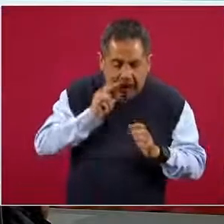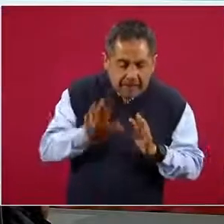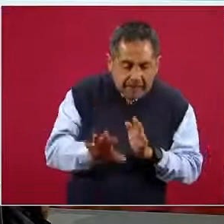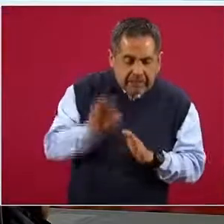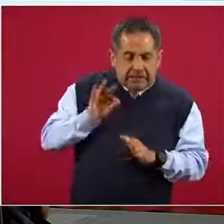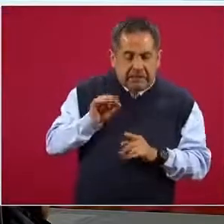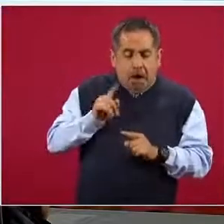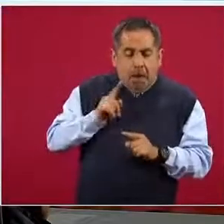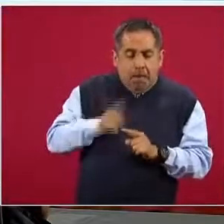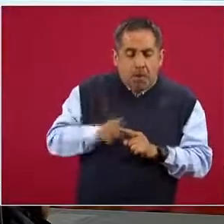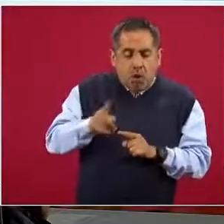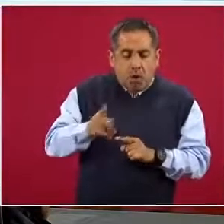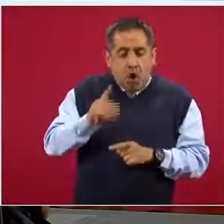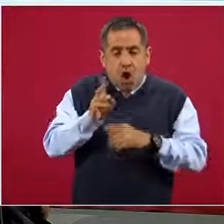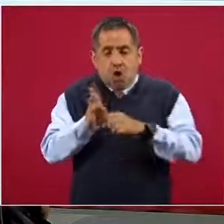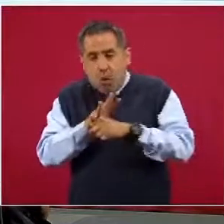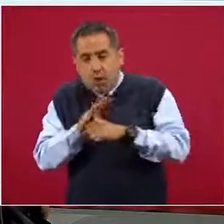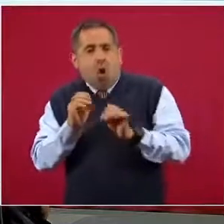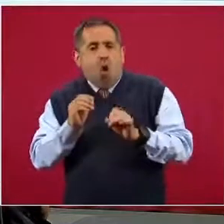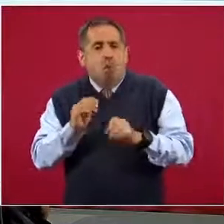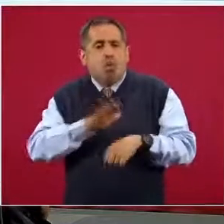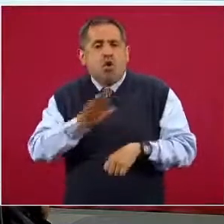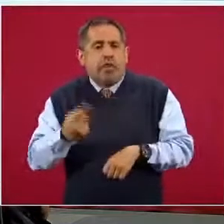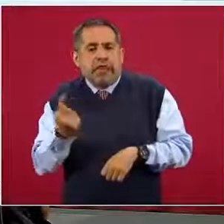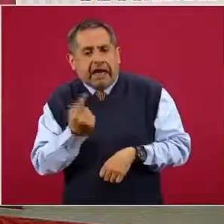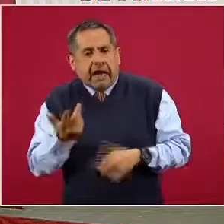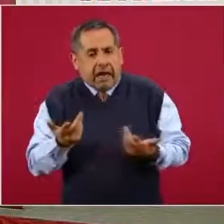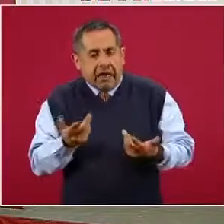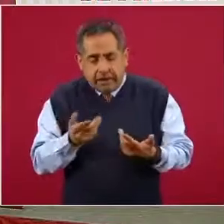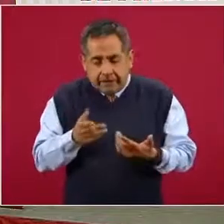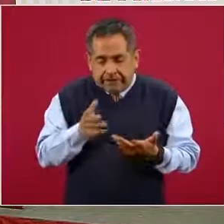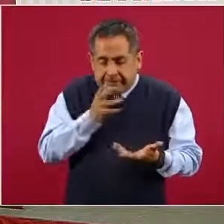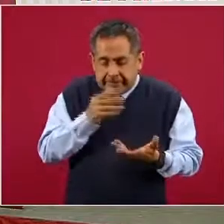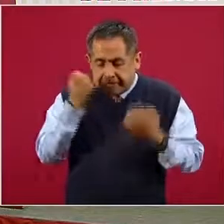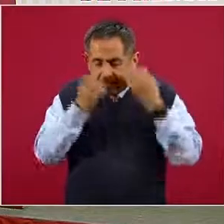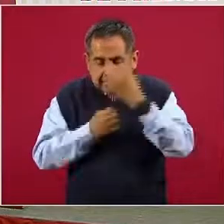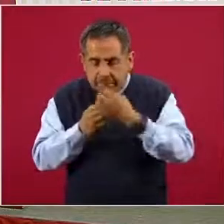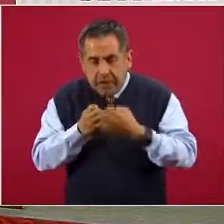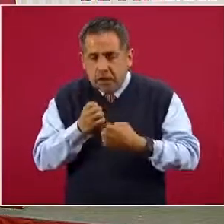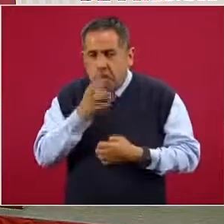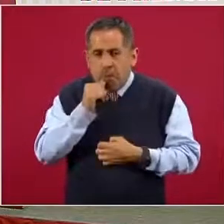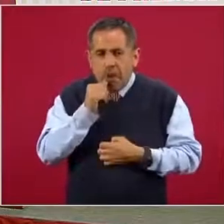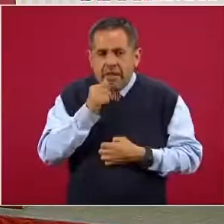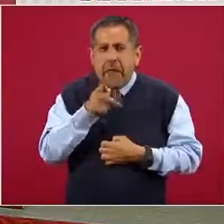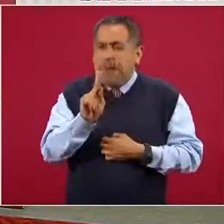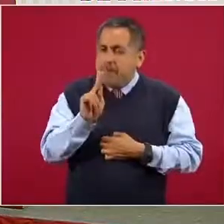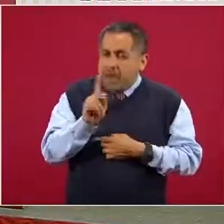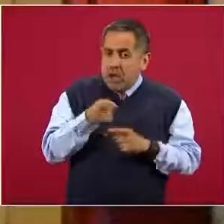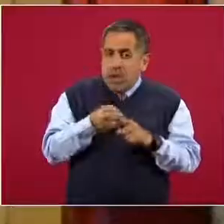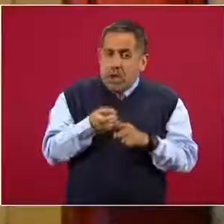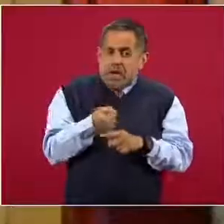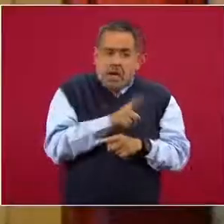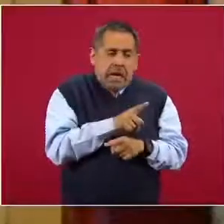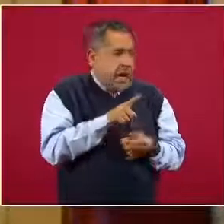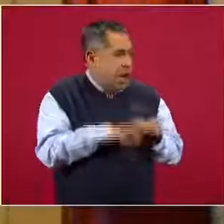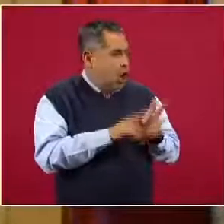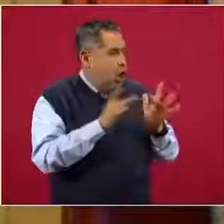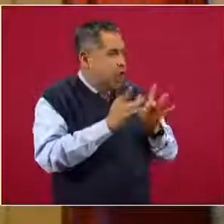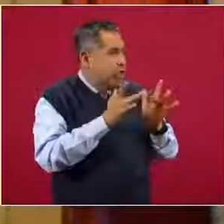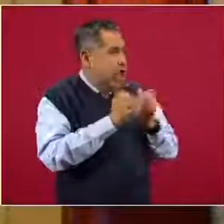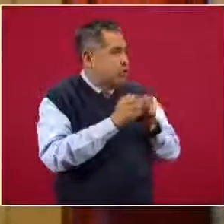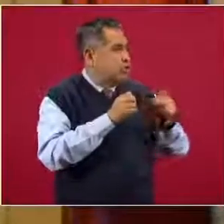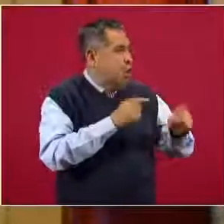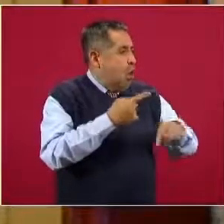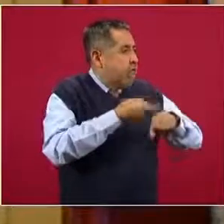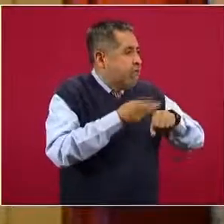su procesamiento, o que el resultado de la misma no se obtuvo o fue indefinido o cae en todas estas causas que